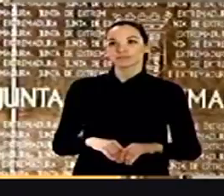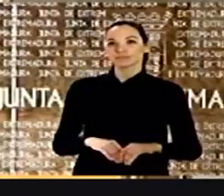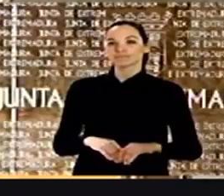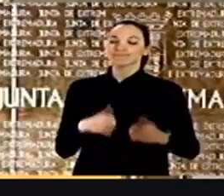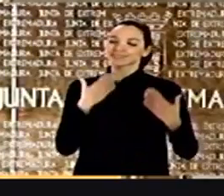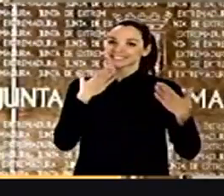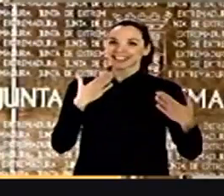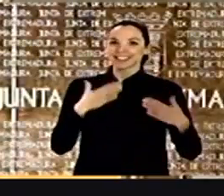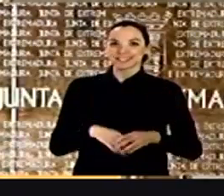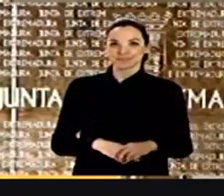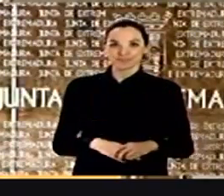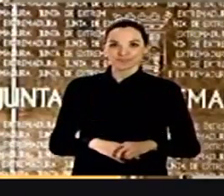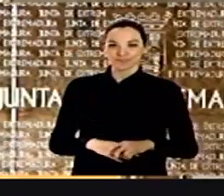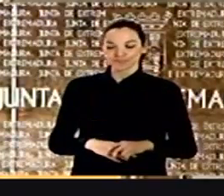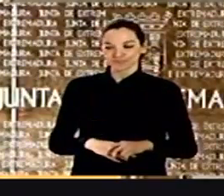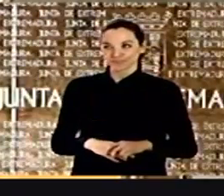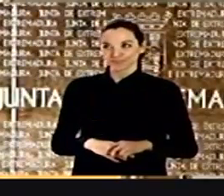Muchas gracias.